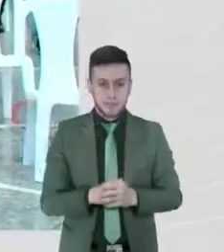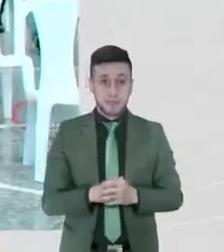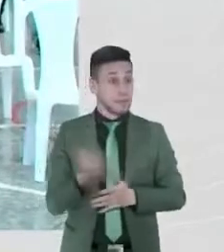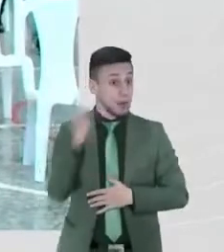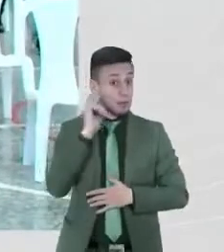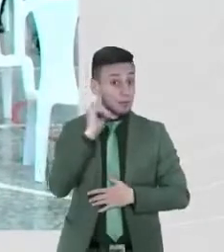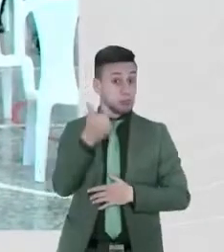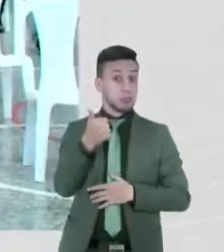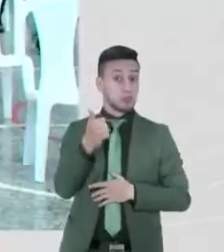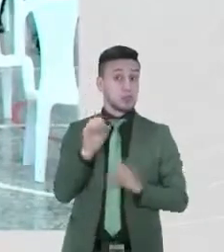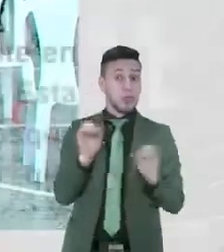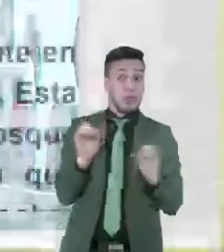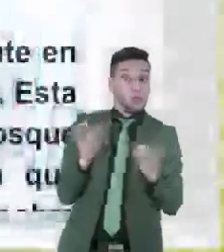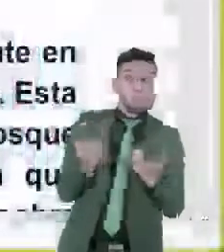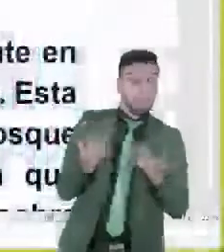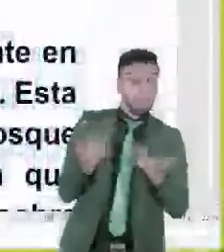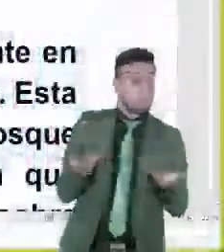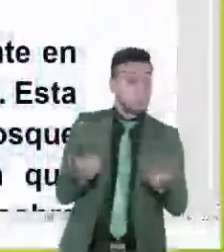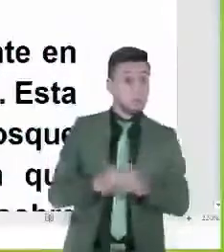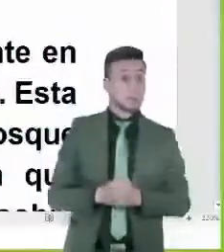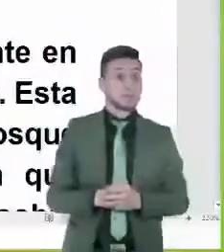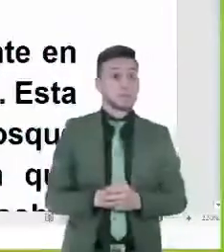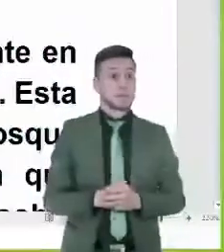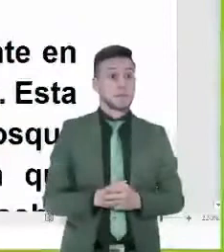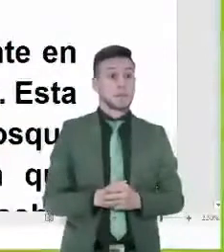audio o esperamos un segundito más.